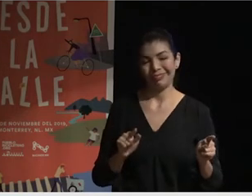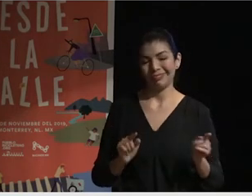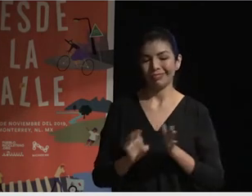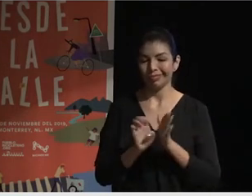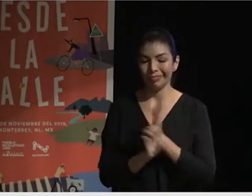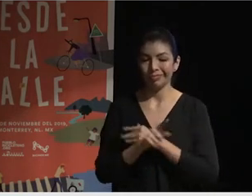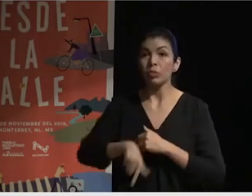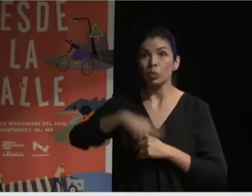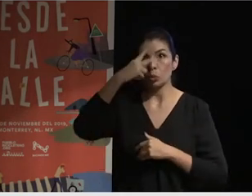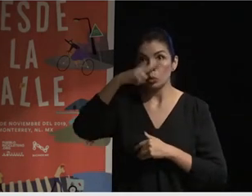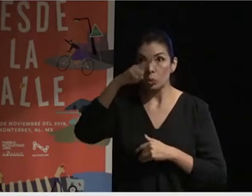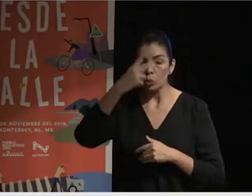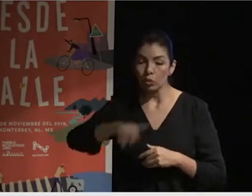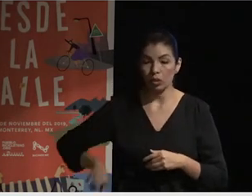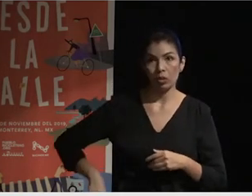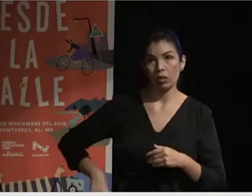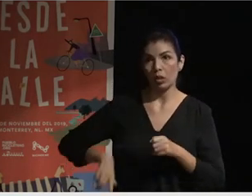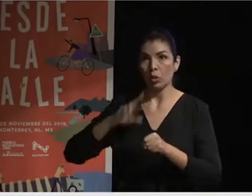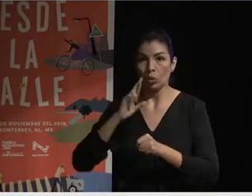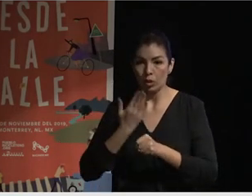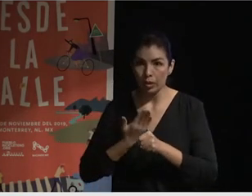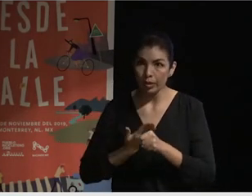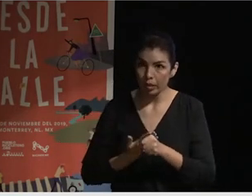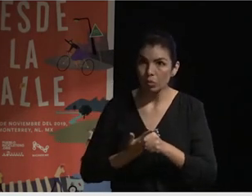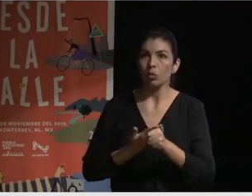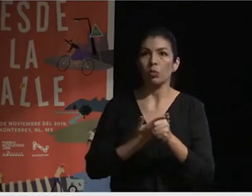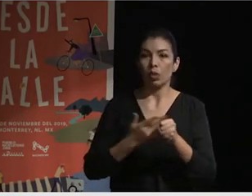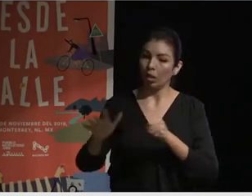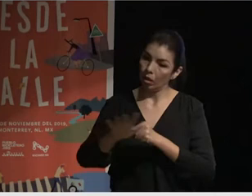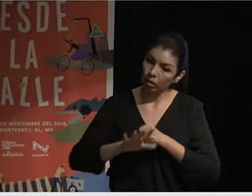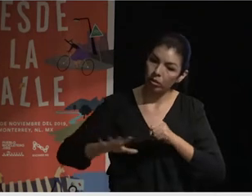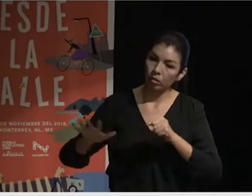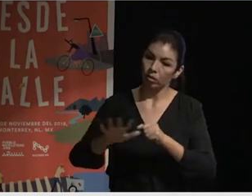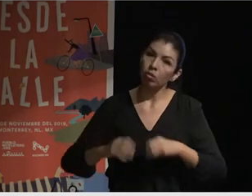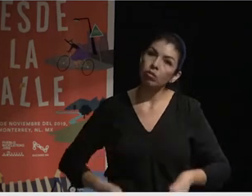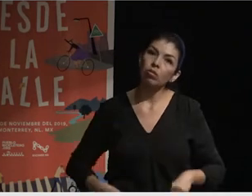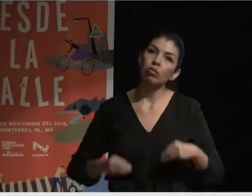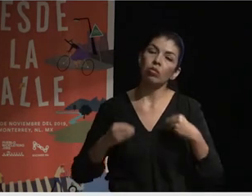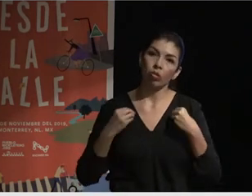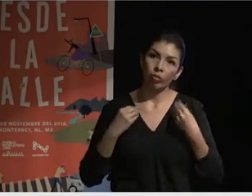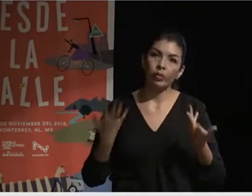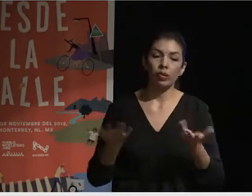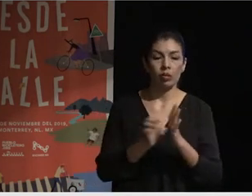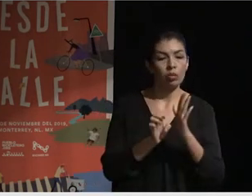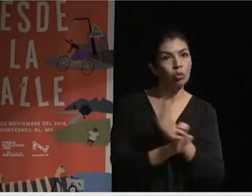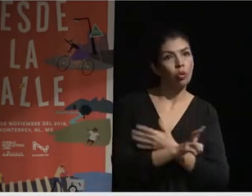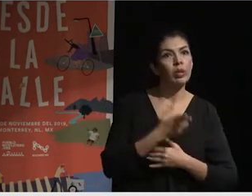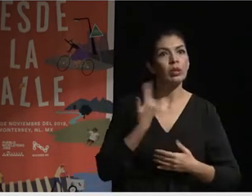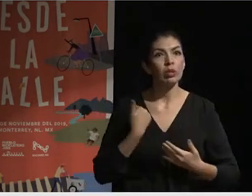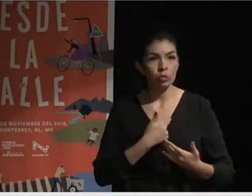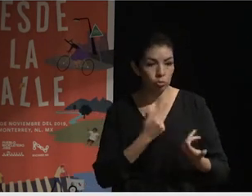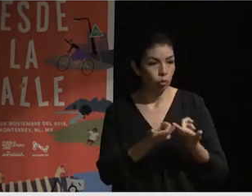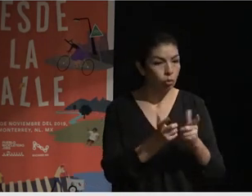mi punto de vista, ese es fundamental, tratar de como les decía, como grupo ciclistas, vincularnos a las cuestiones, otra vez de incidir a